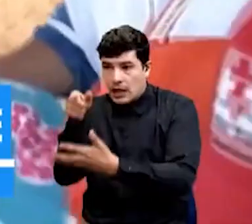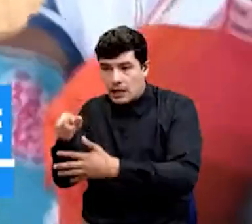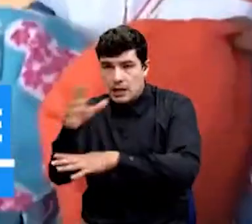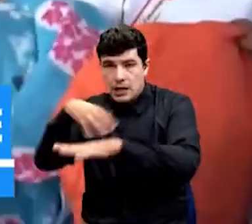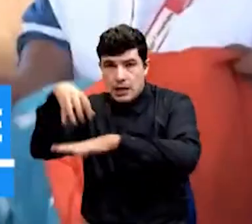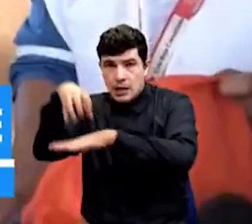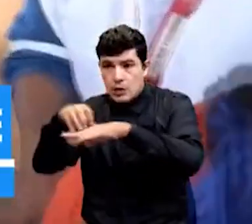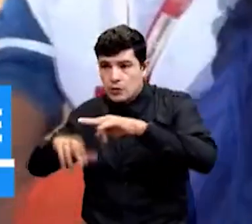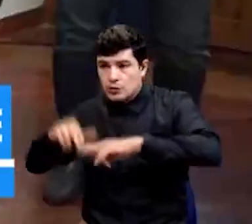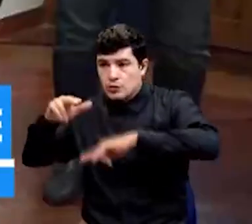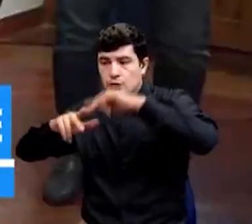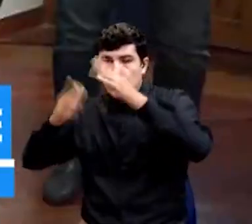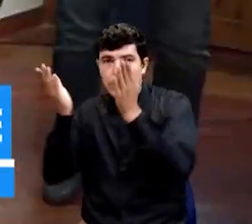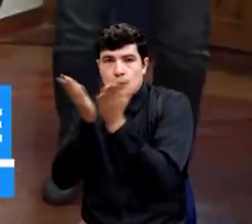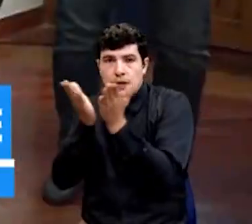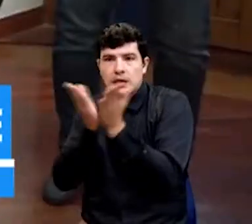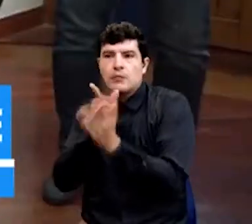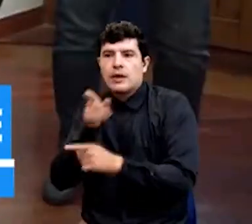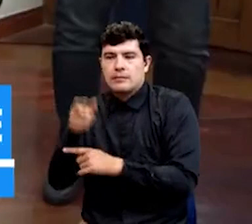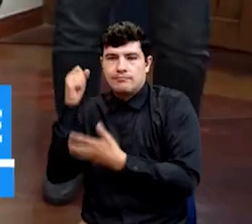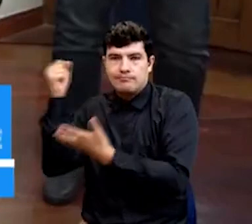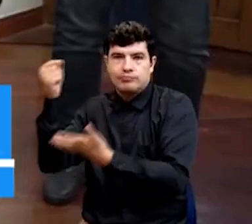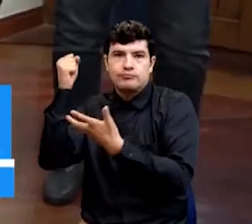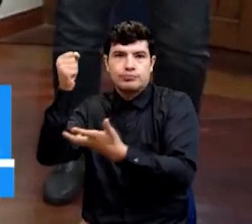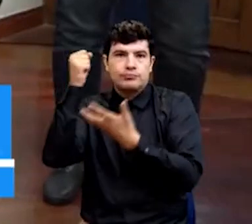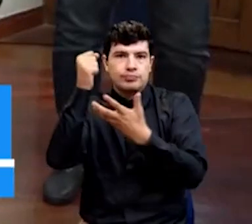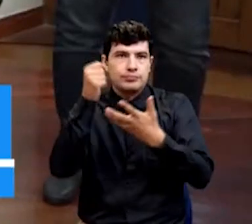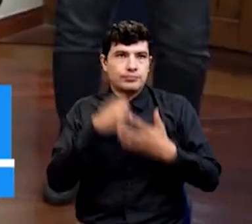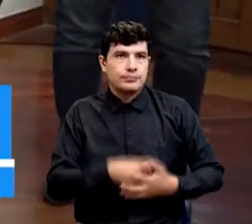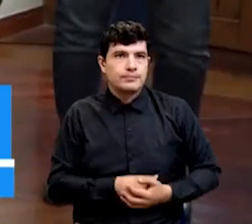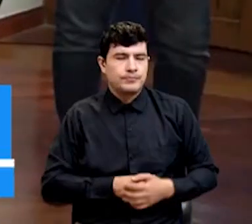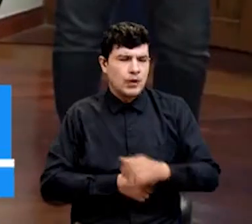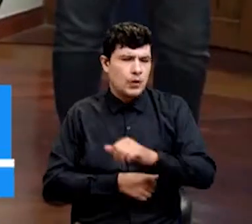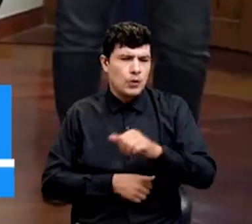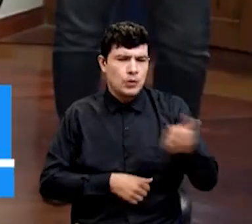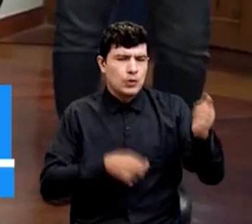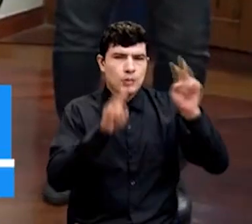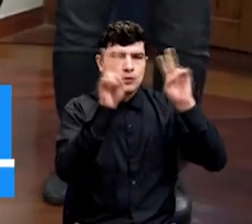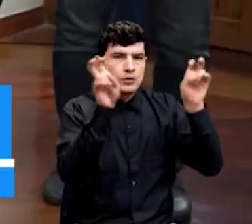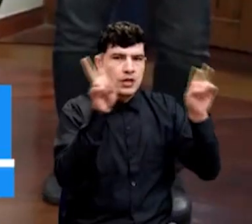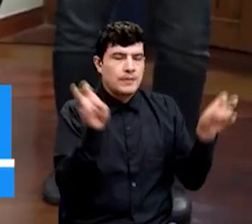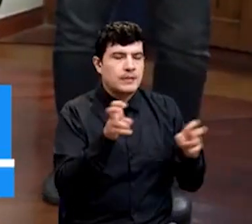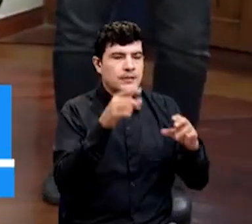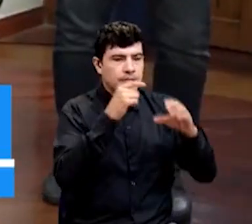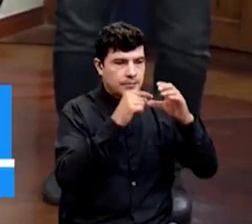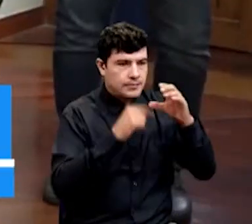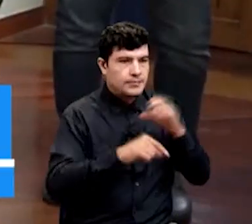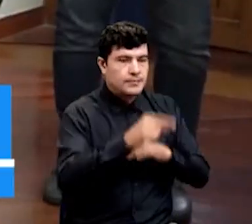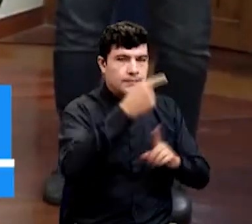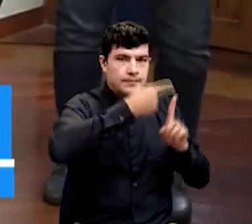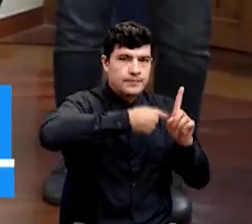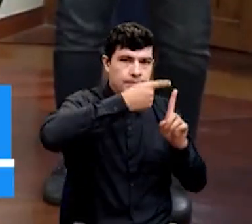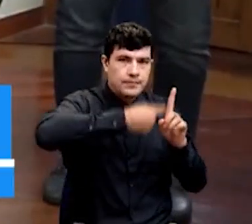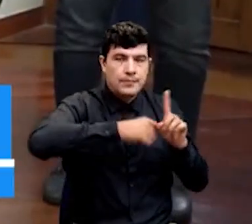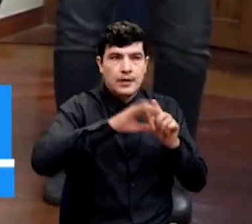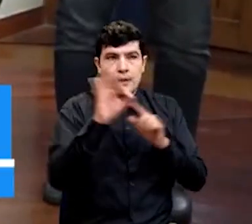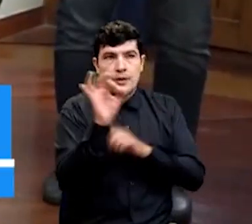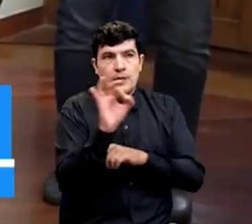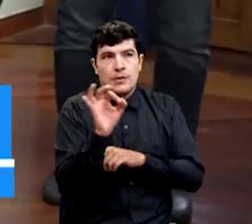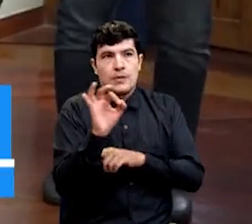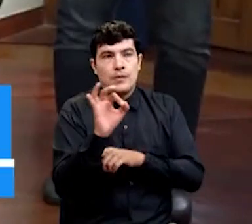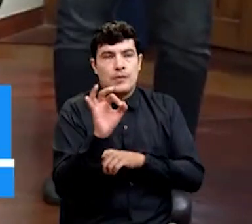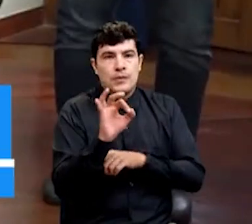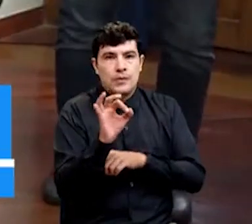educativo. Abordaremos todo el resto de temas que tienen que ver con subsidios de arriendo, con el tema de